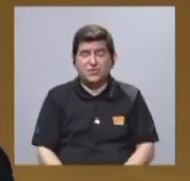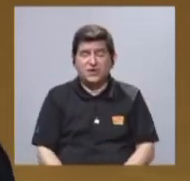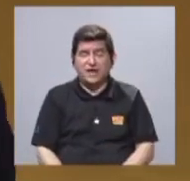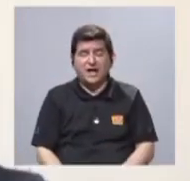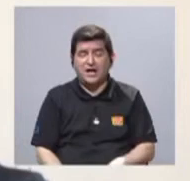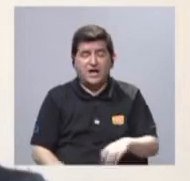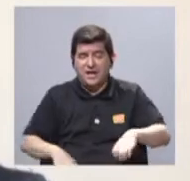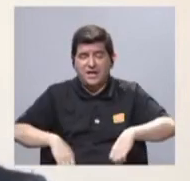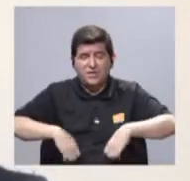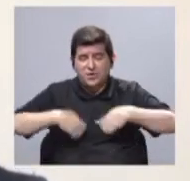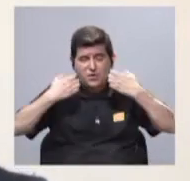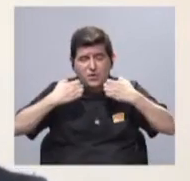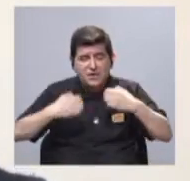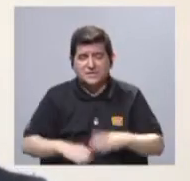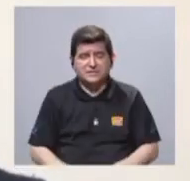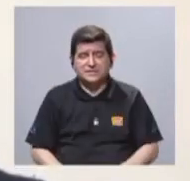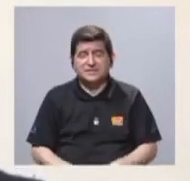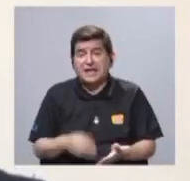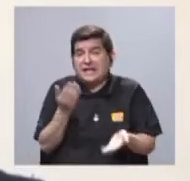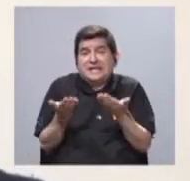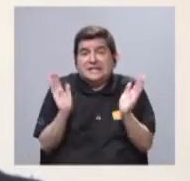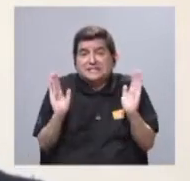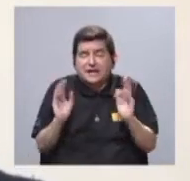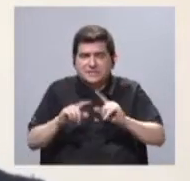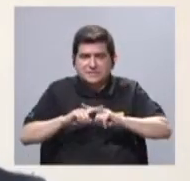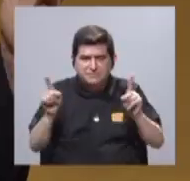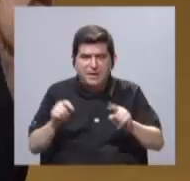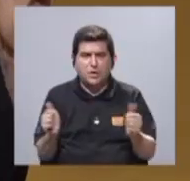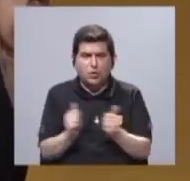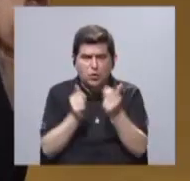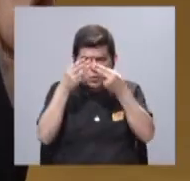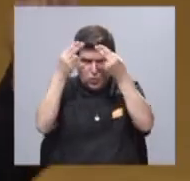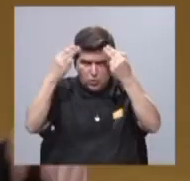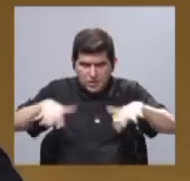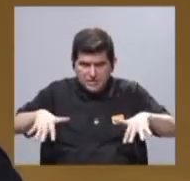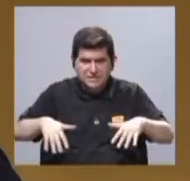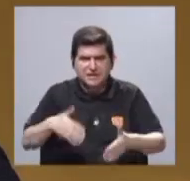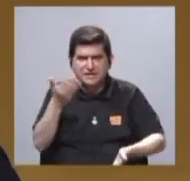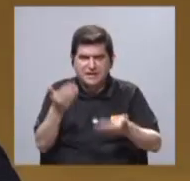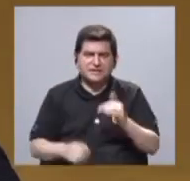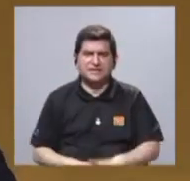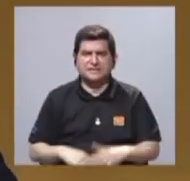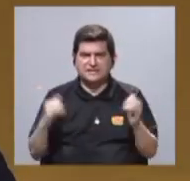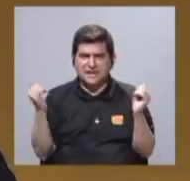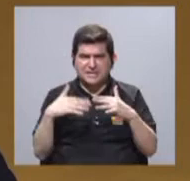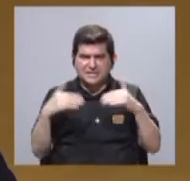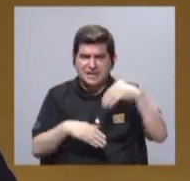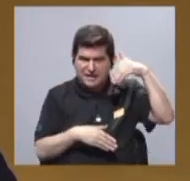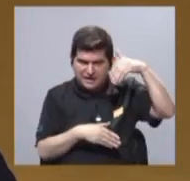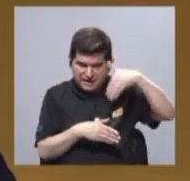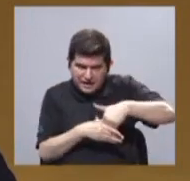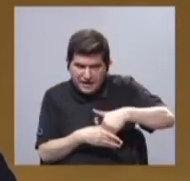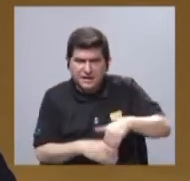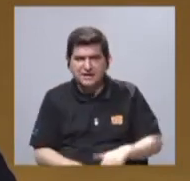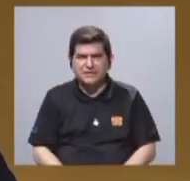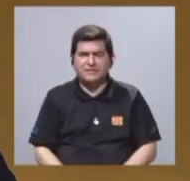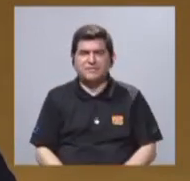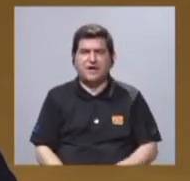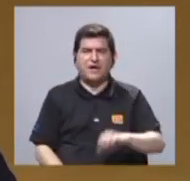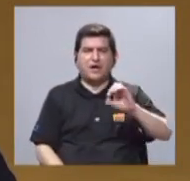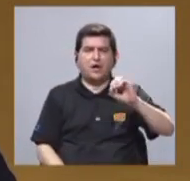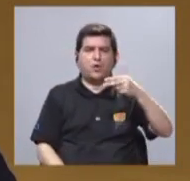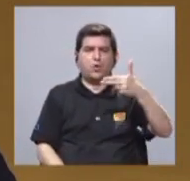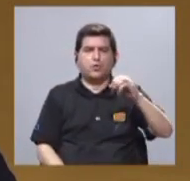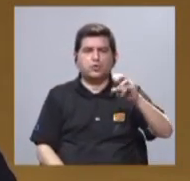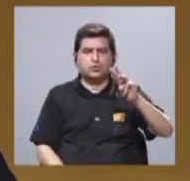que y en historia el hubiera no existe, pero de haber existido Internet, esa guerra no hubiera, la